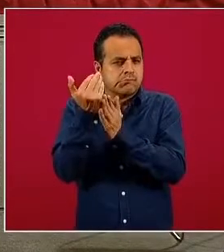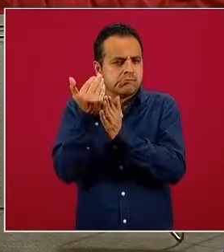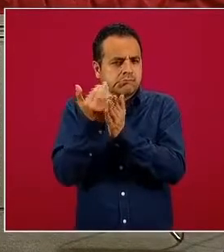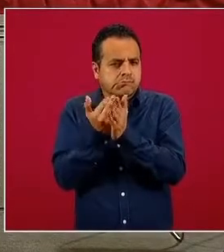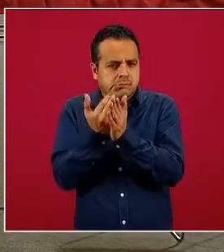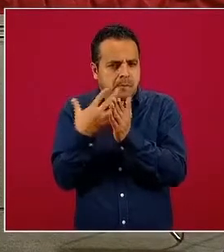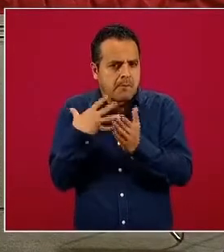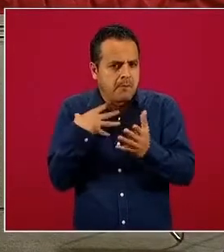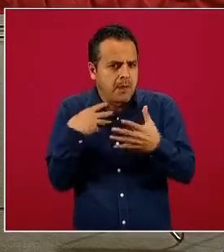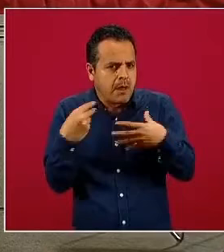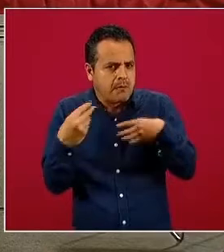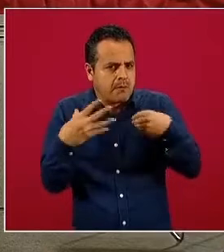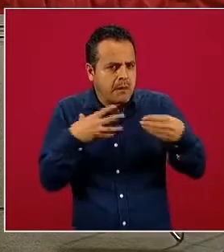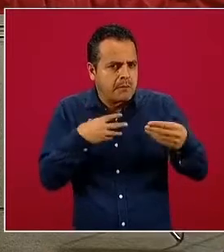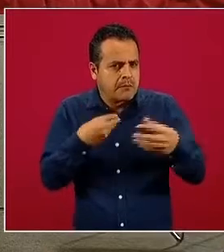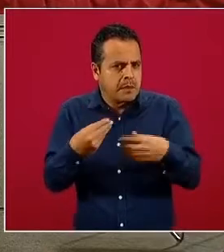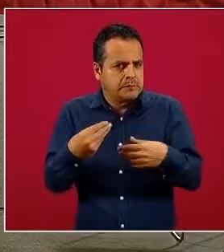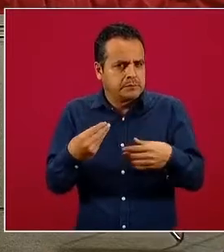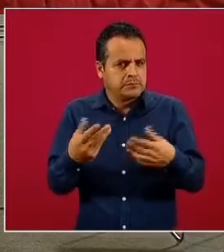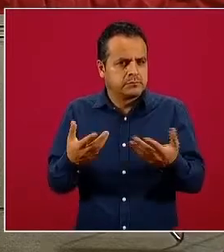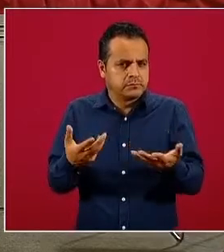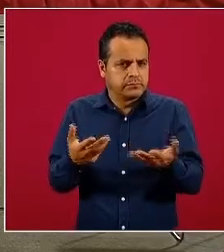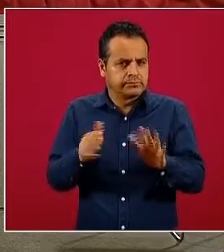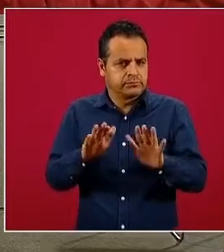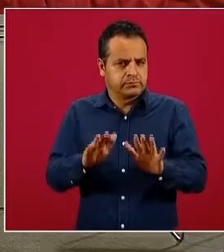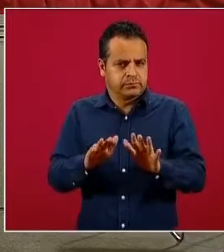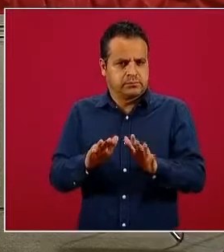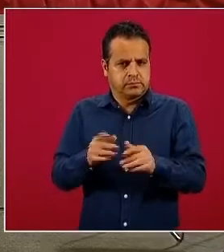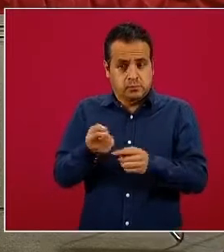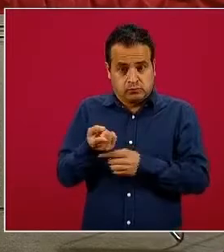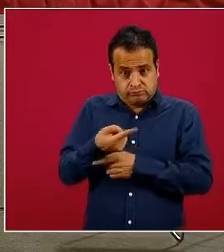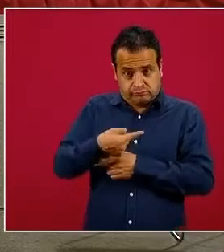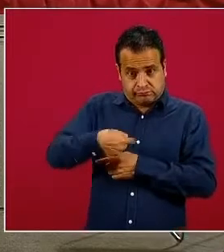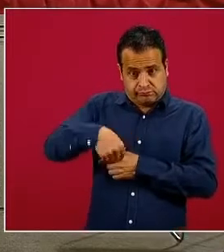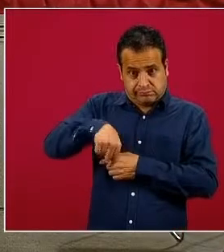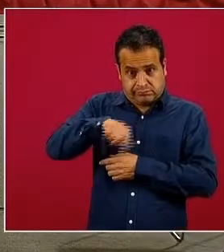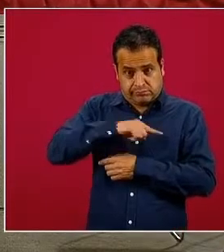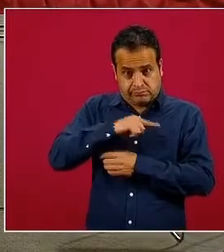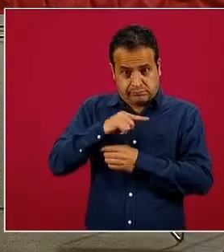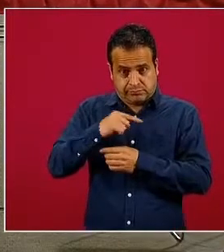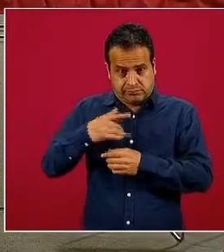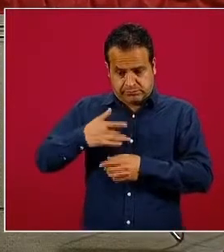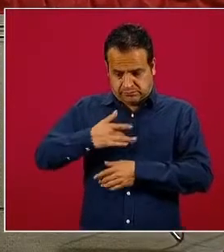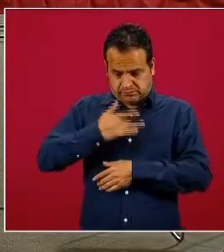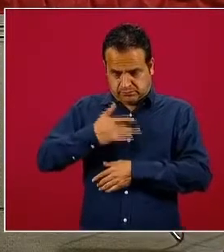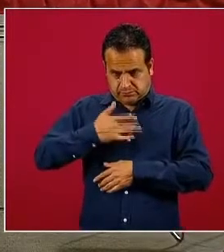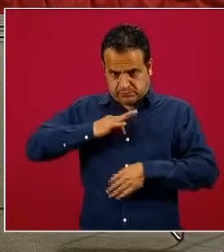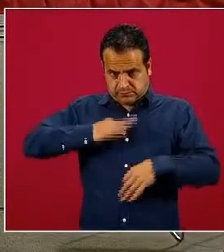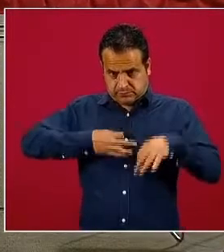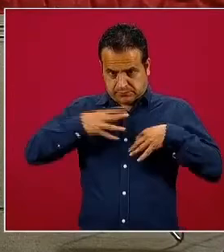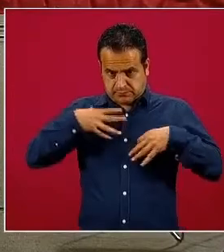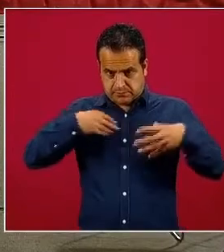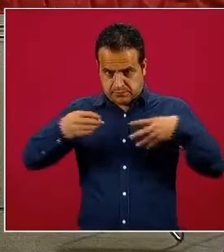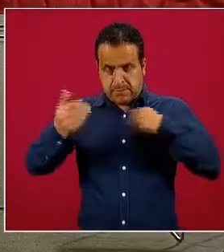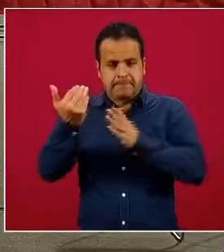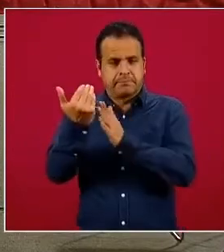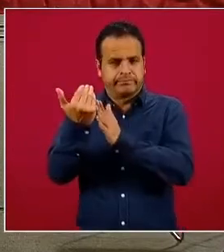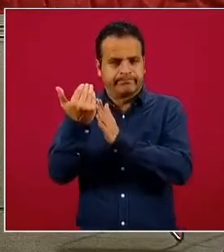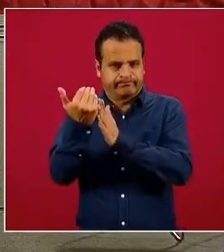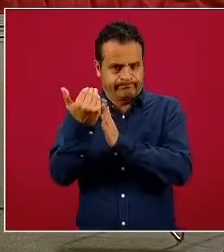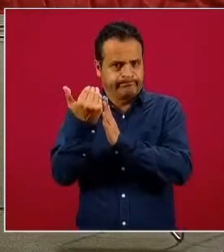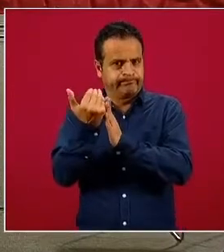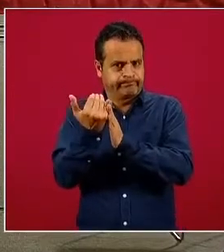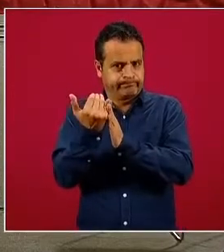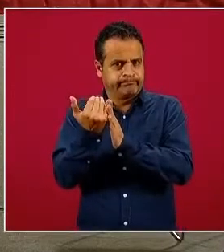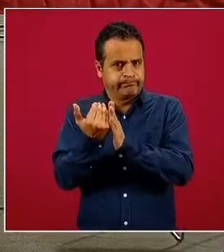quiere decir reducción. Cuando decimos mitigación de una epidemia, que es reducir la intensidad epidémica, es decir,